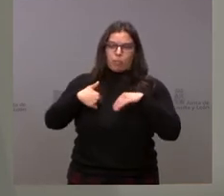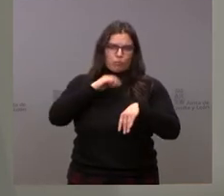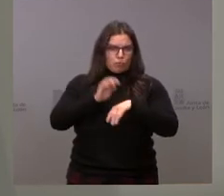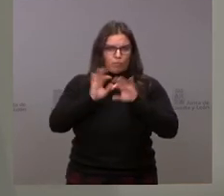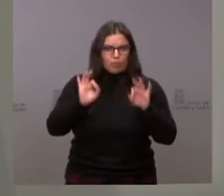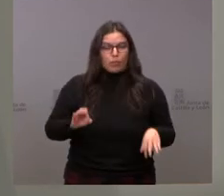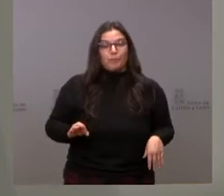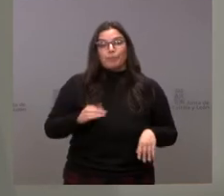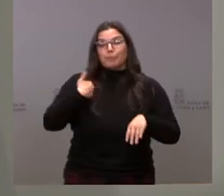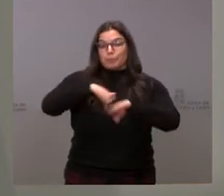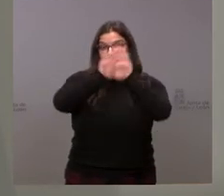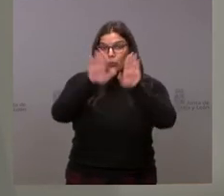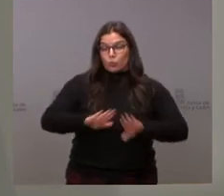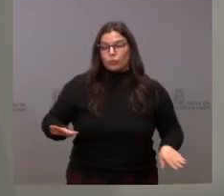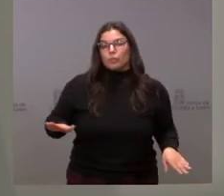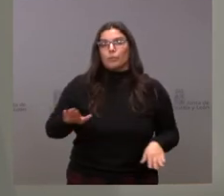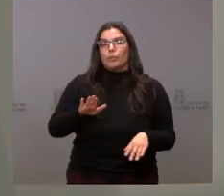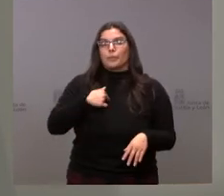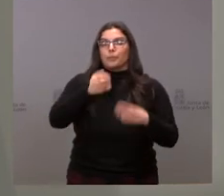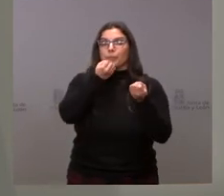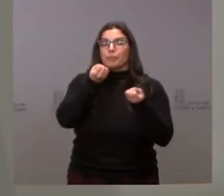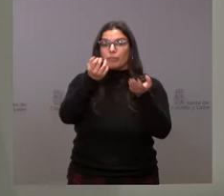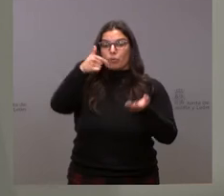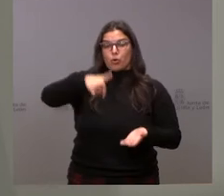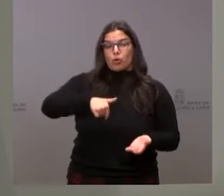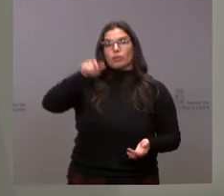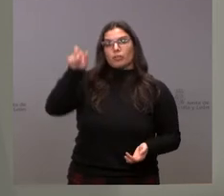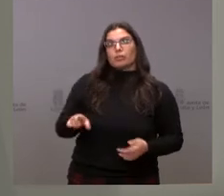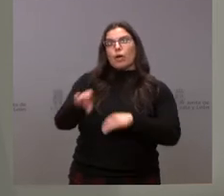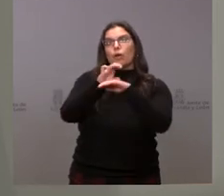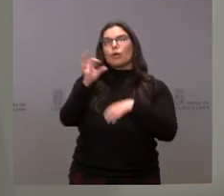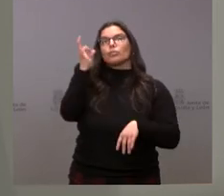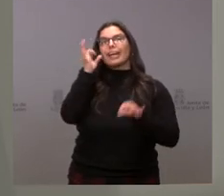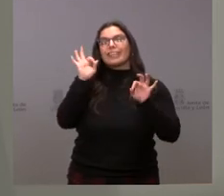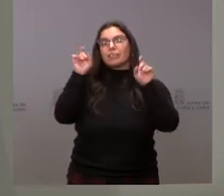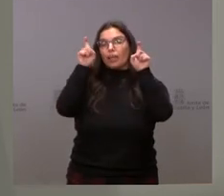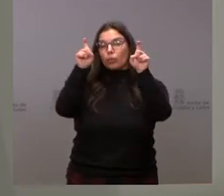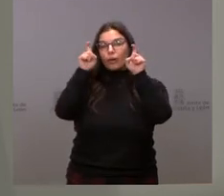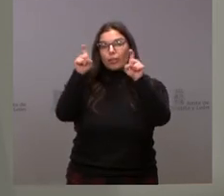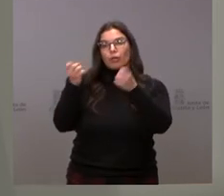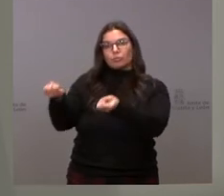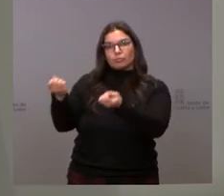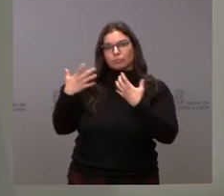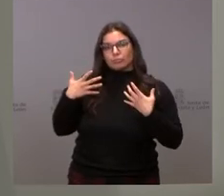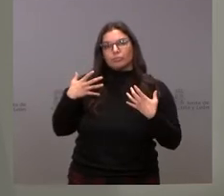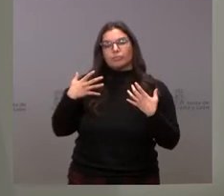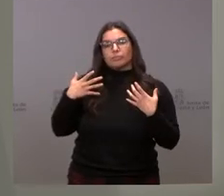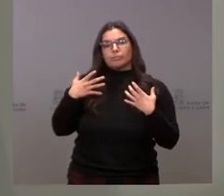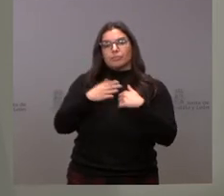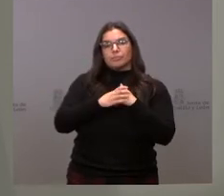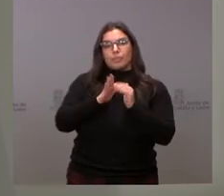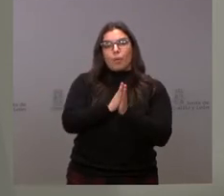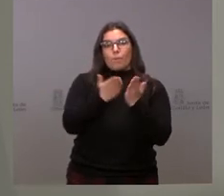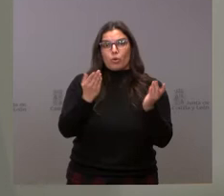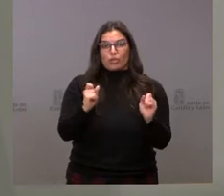para terminar les informó que hoy la consejera de educación nos ha comunicado que en el boletín